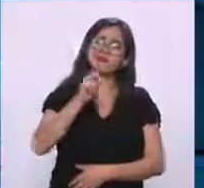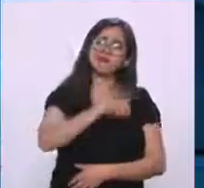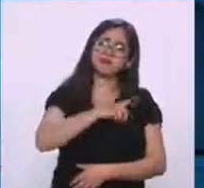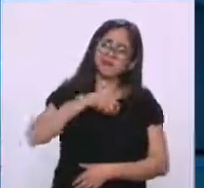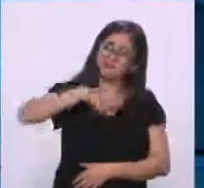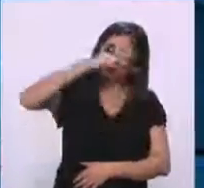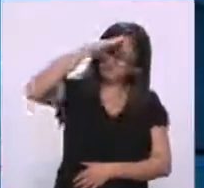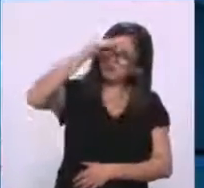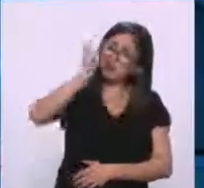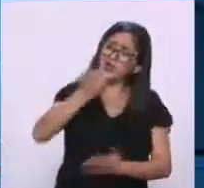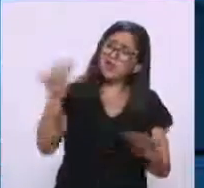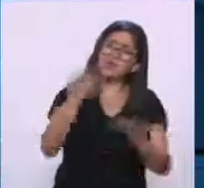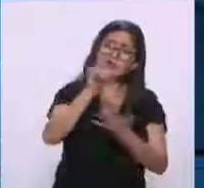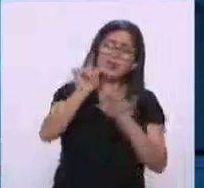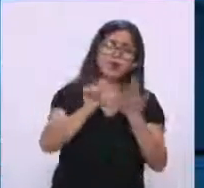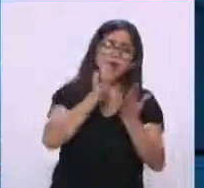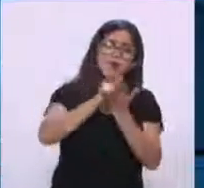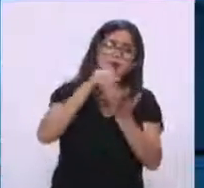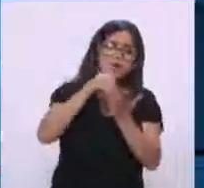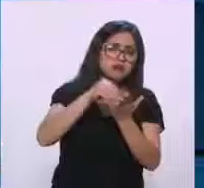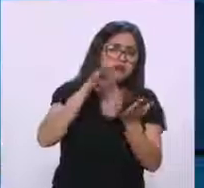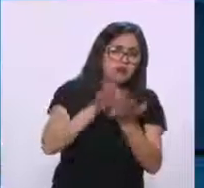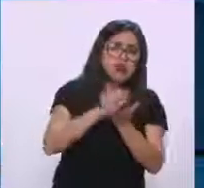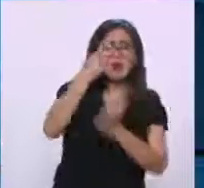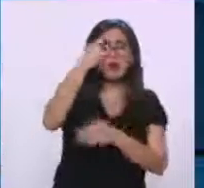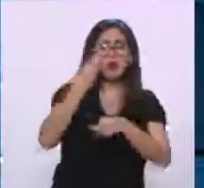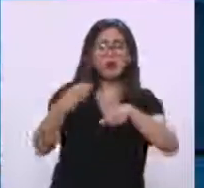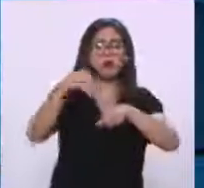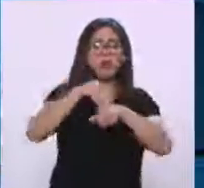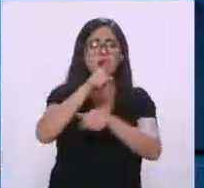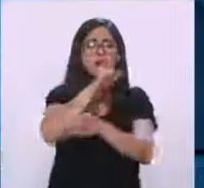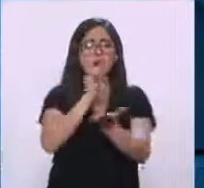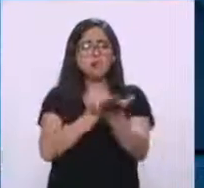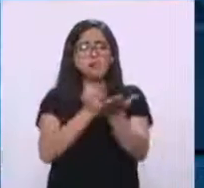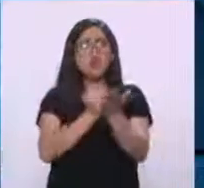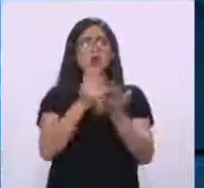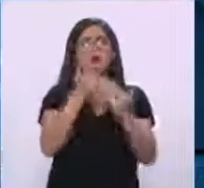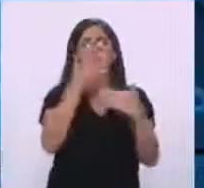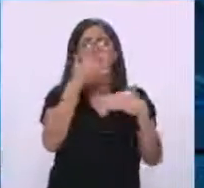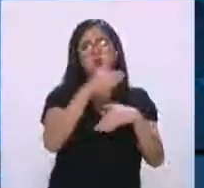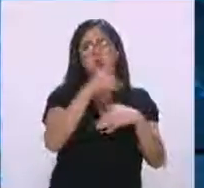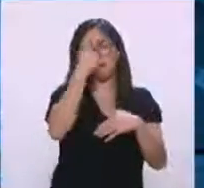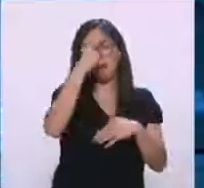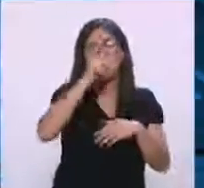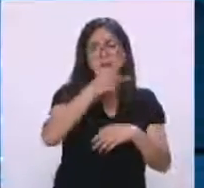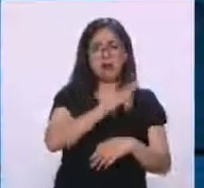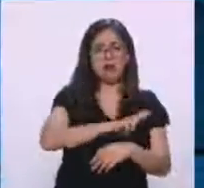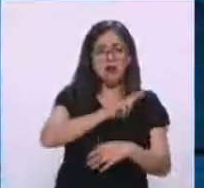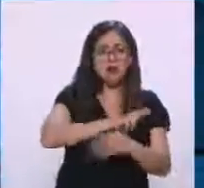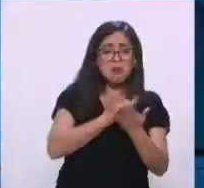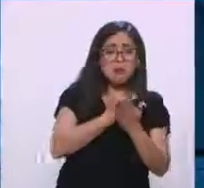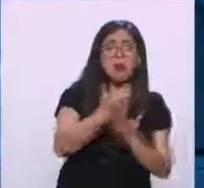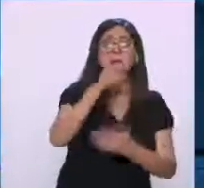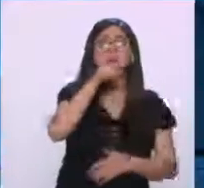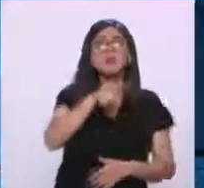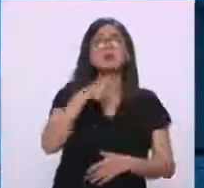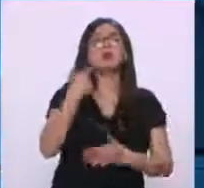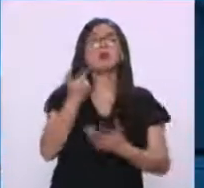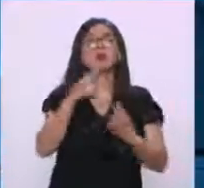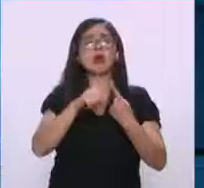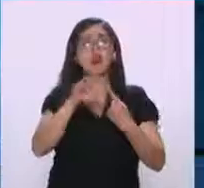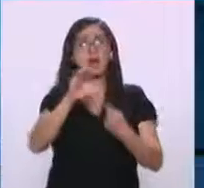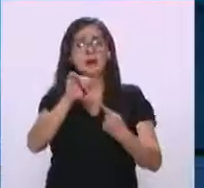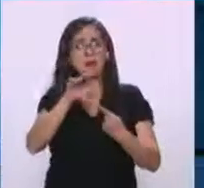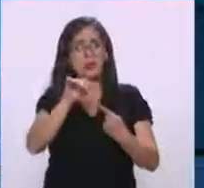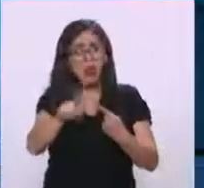cual incluya impuestos progresivos, quizá aumentos al impuesto sobre la renta, pero incluso la introducción de impuestos pues al capital, a las